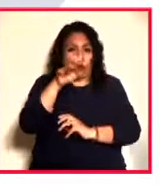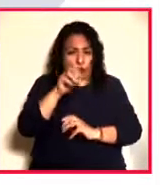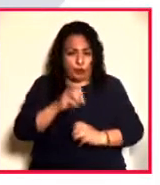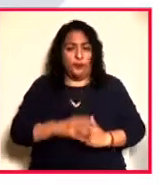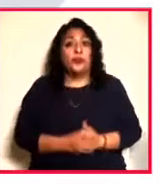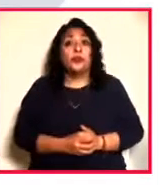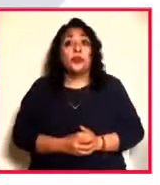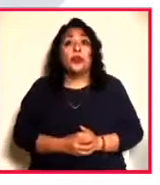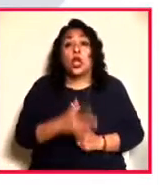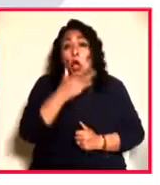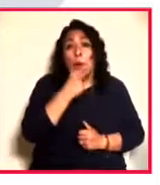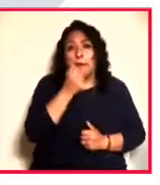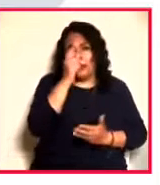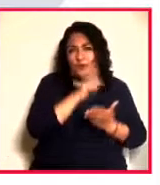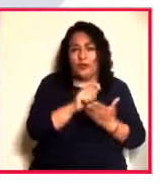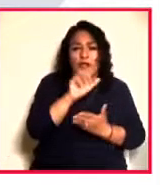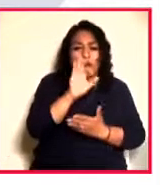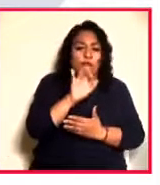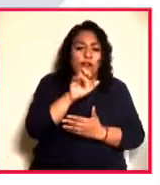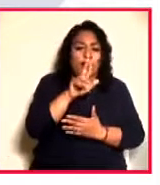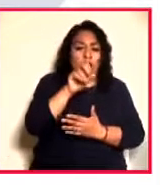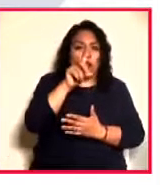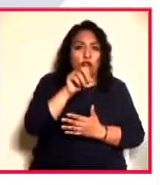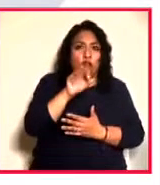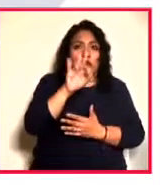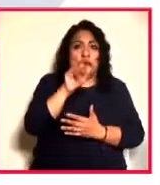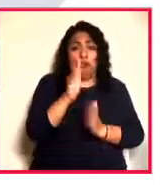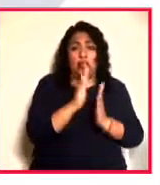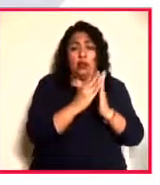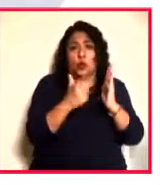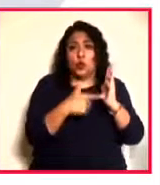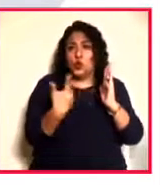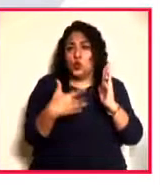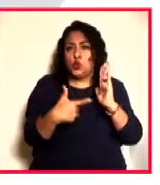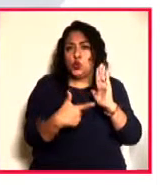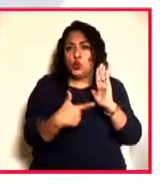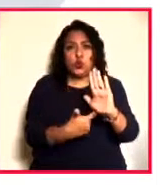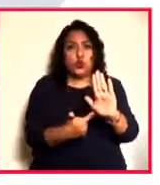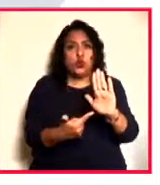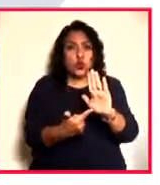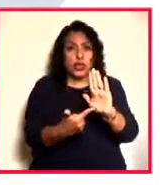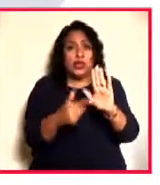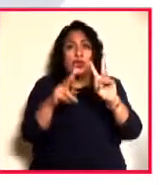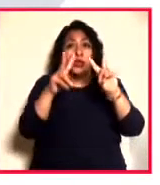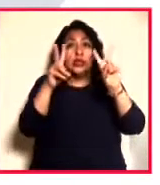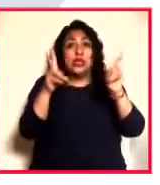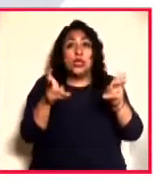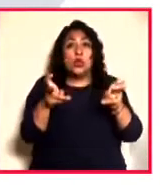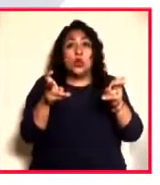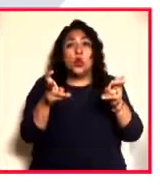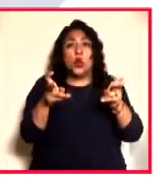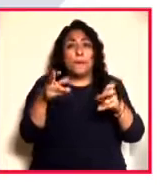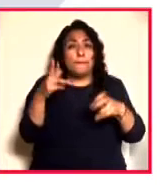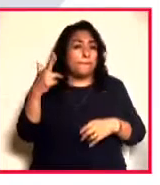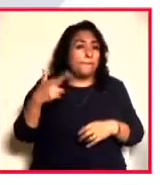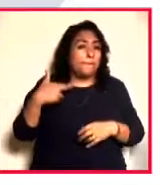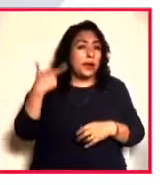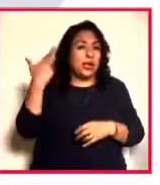Fernando Fernández es autor también de un libro de inminente aparición que se titula La majestad de lo